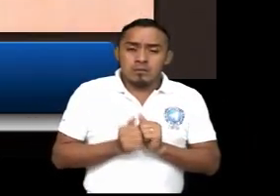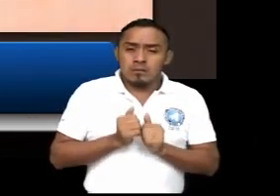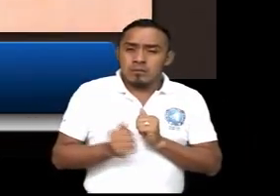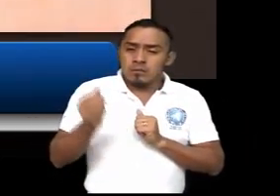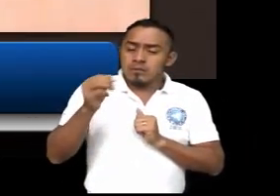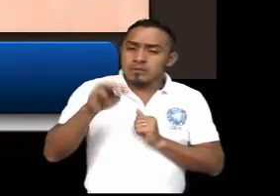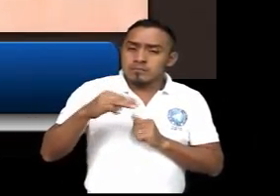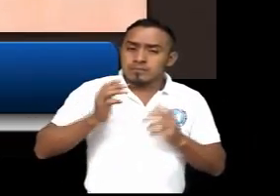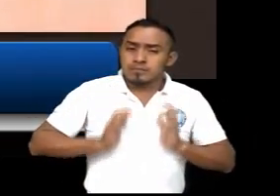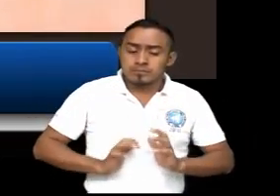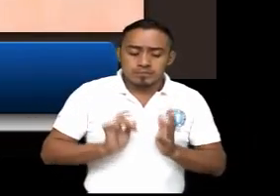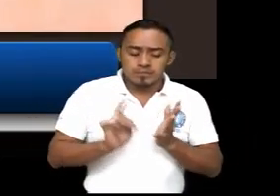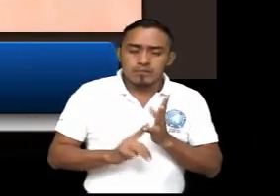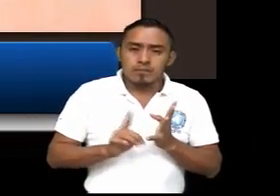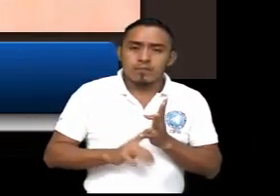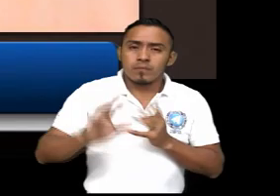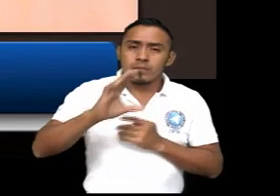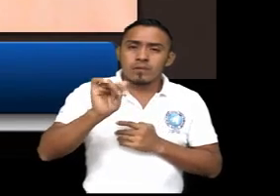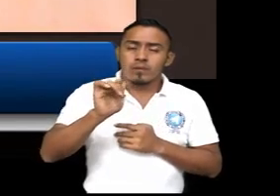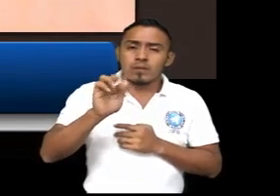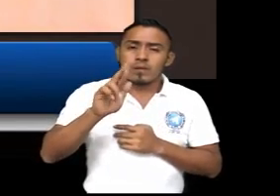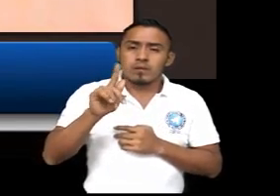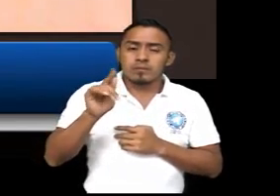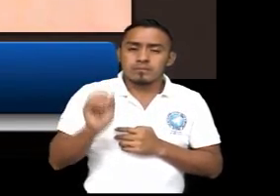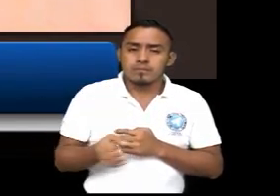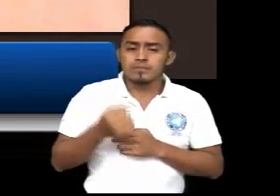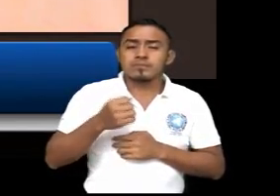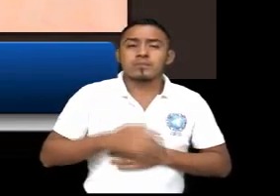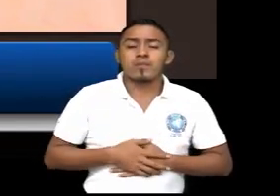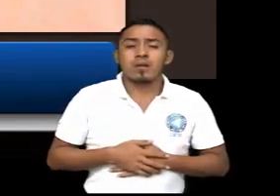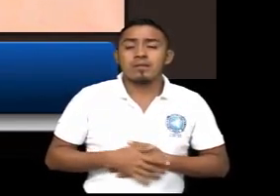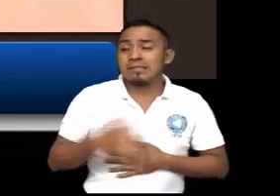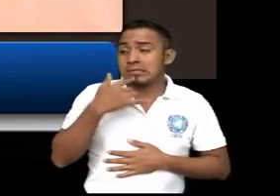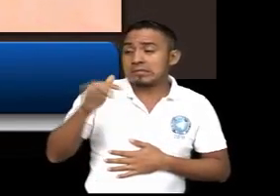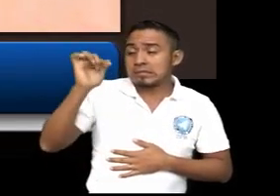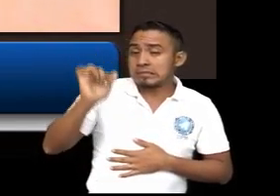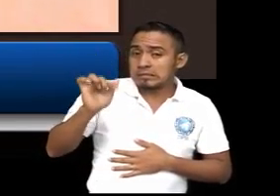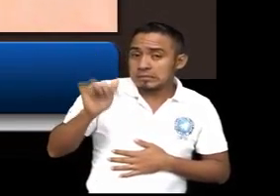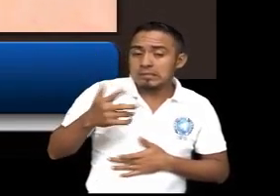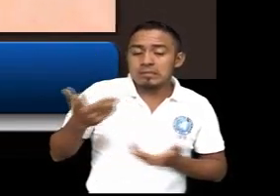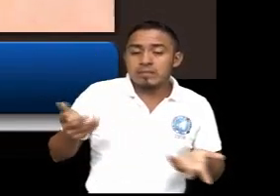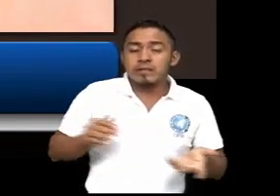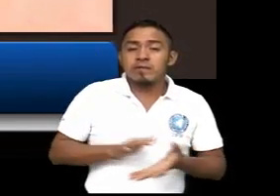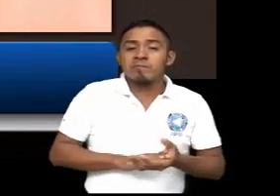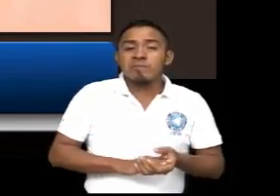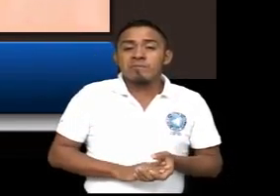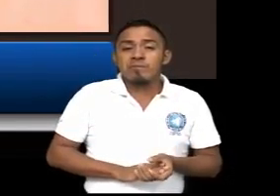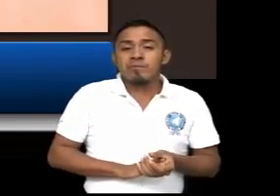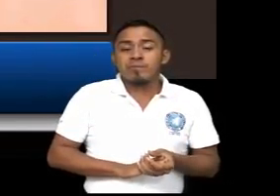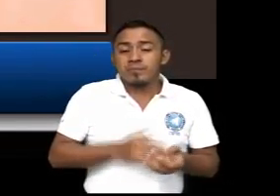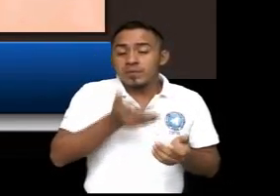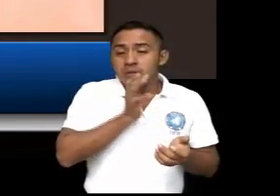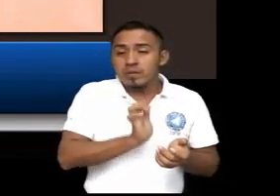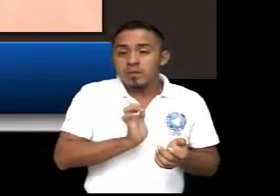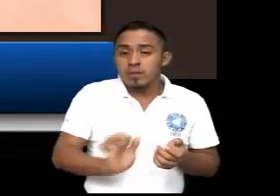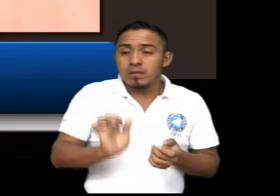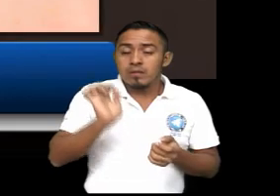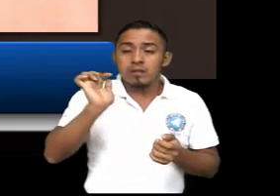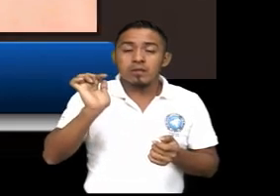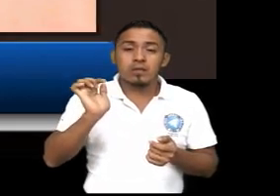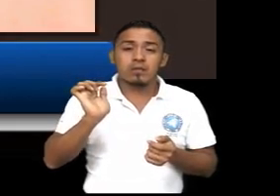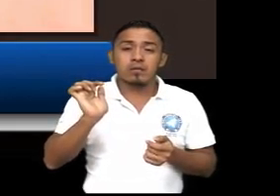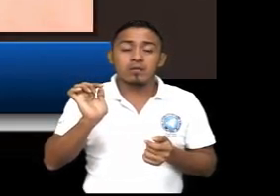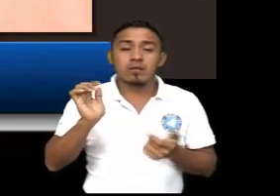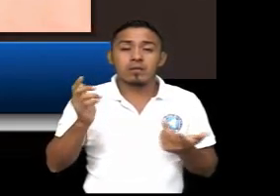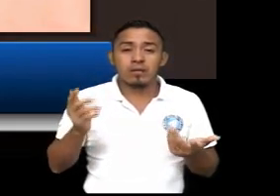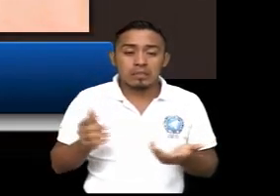También están las cataratas congénitas. Se dice que si el niño tiene un familiar que tuvo